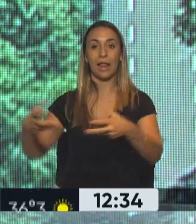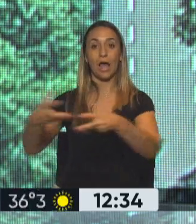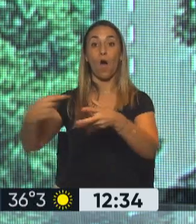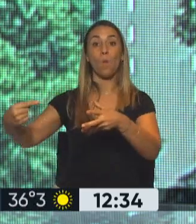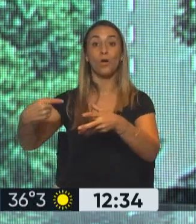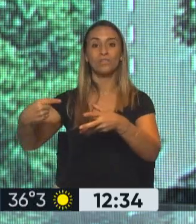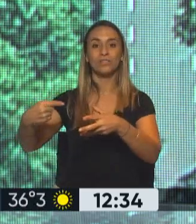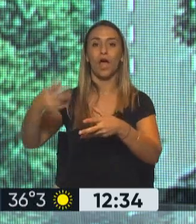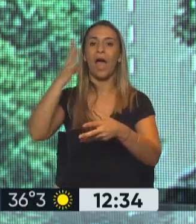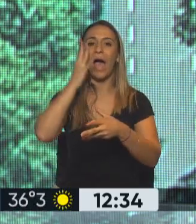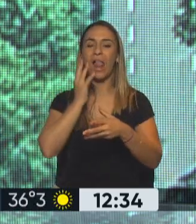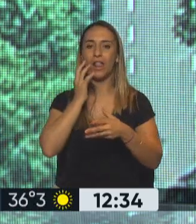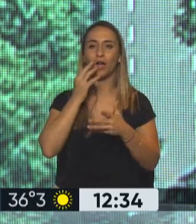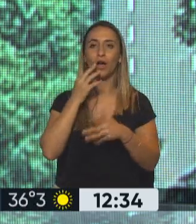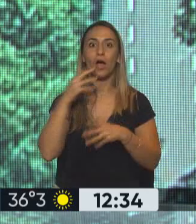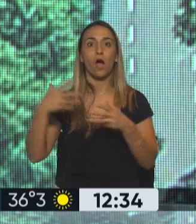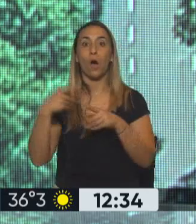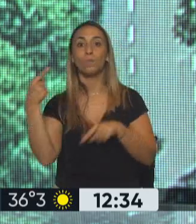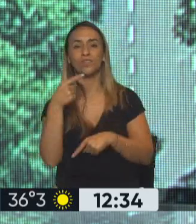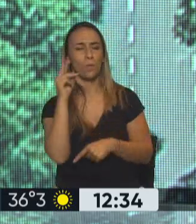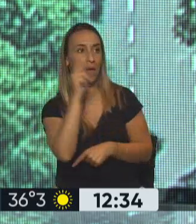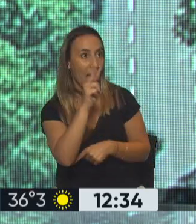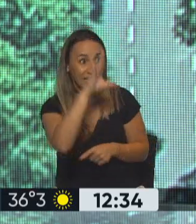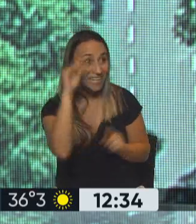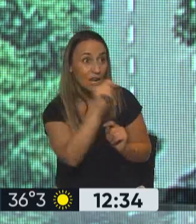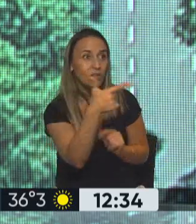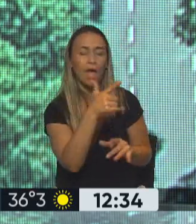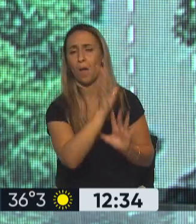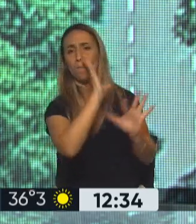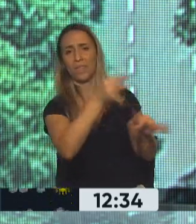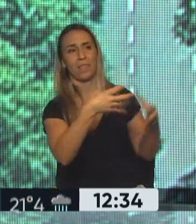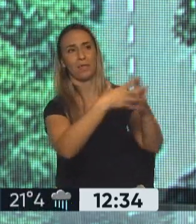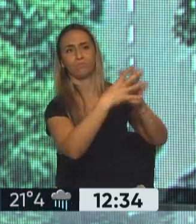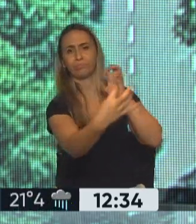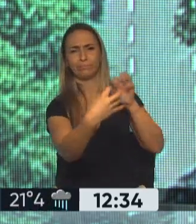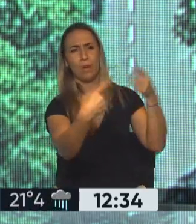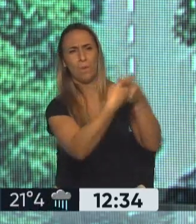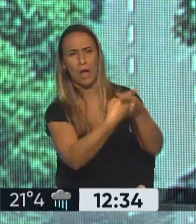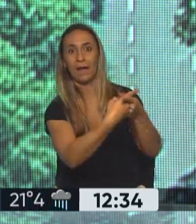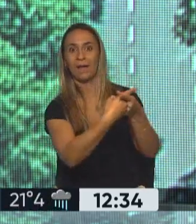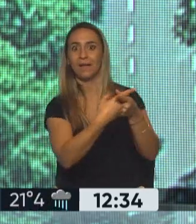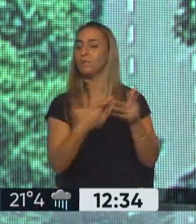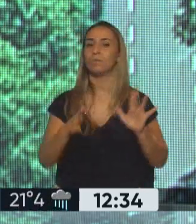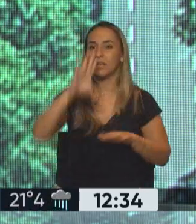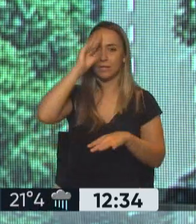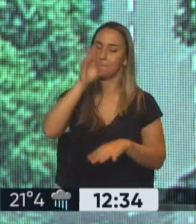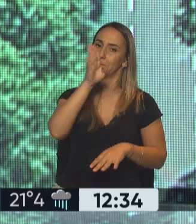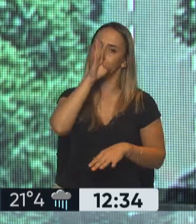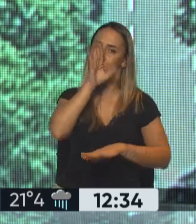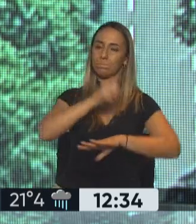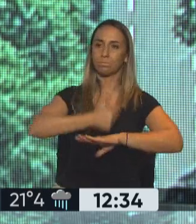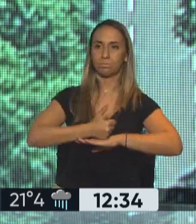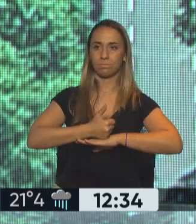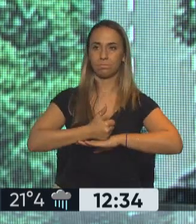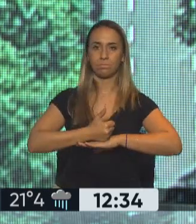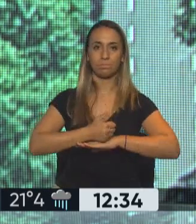ningún gesto, Claro. ninguna lectura del discurso, porque se puede leer el discurso del presidente mientras el presidente está hablando con gestos, ¿no?